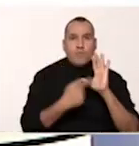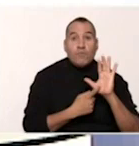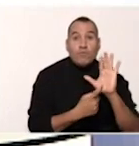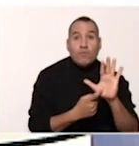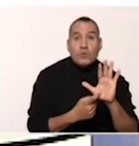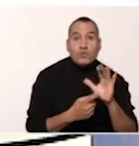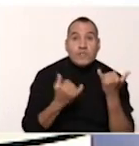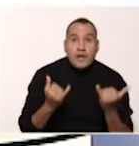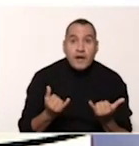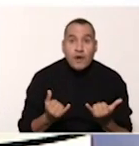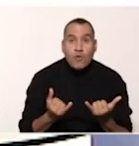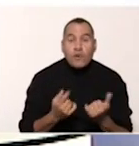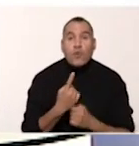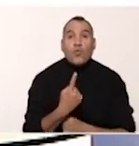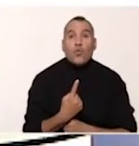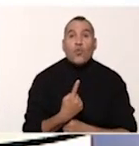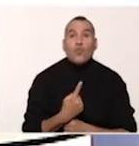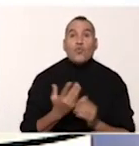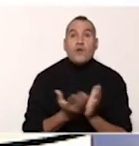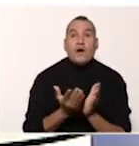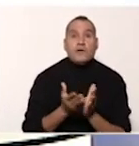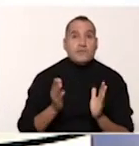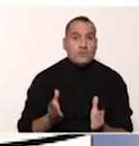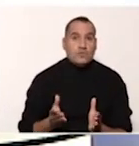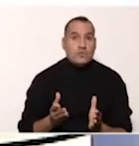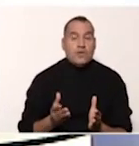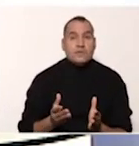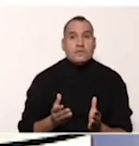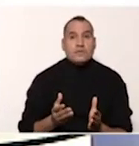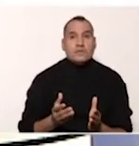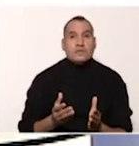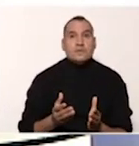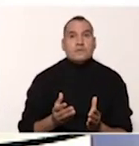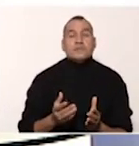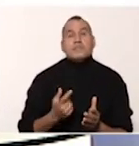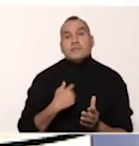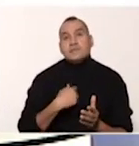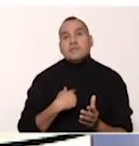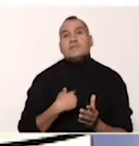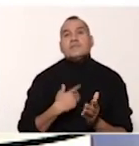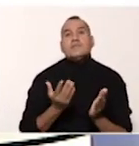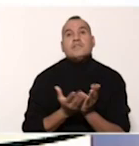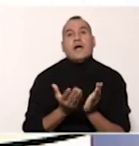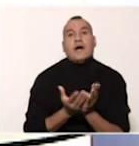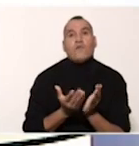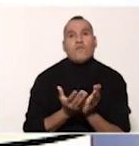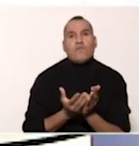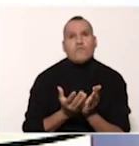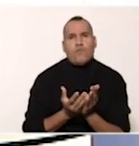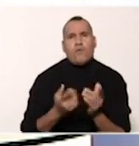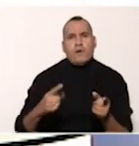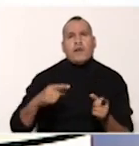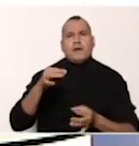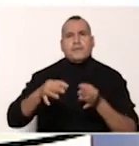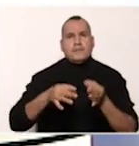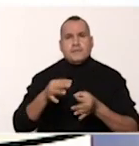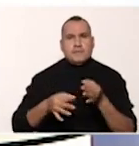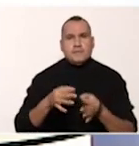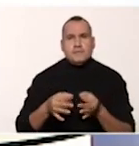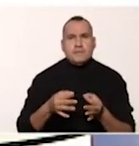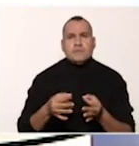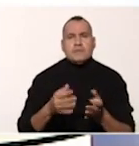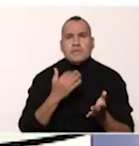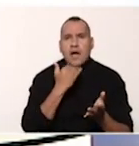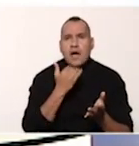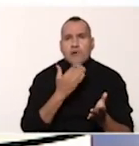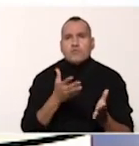continuación, en donde un estudiante de la Unidad Educativa Nacional Antonio Arraiz explica